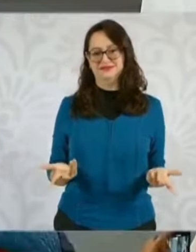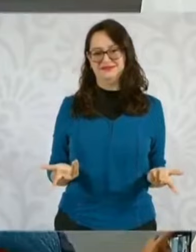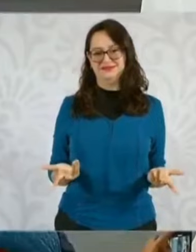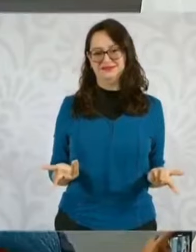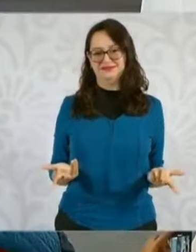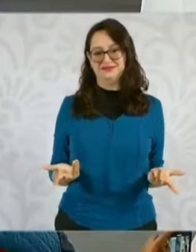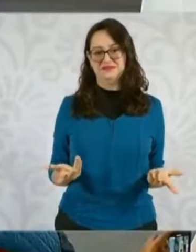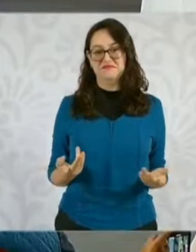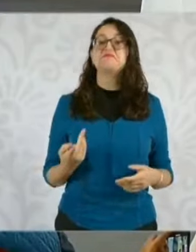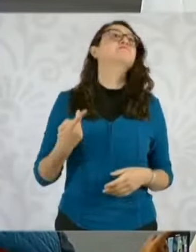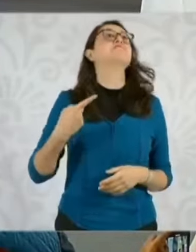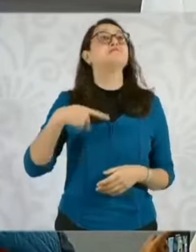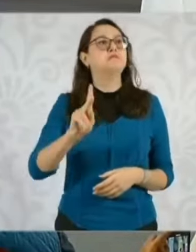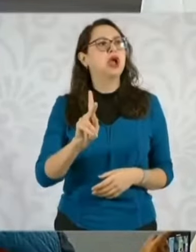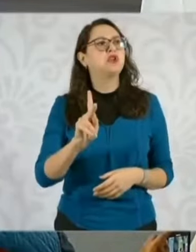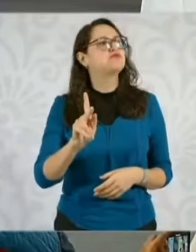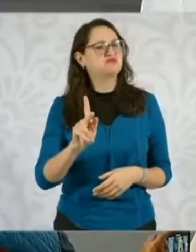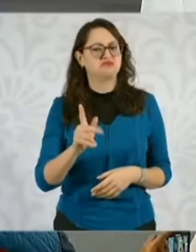Pero lo volvería a hacer.